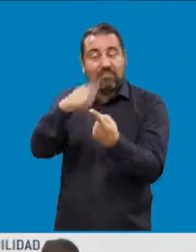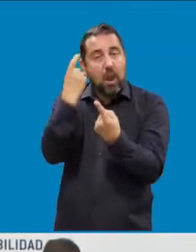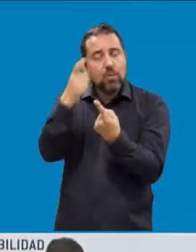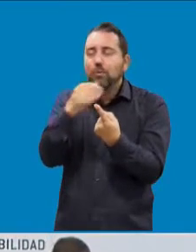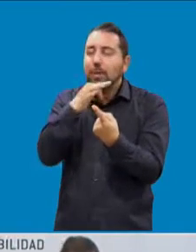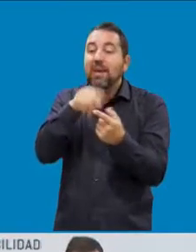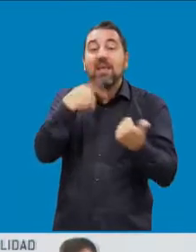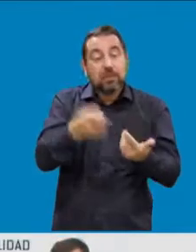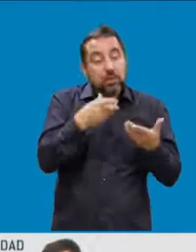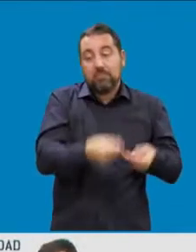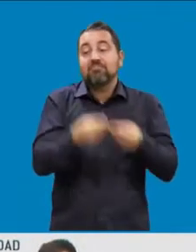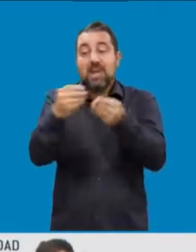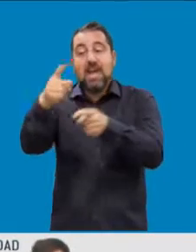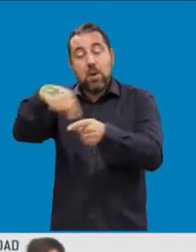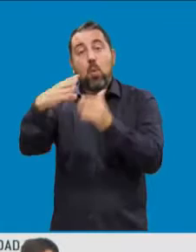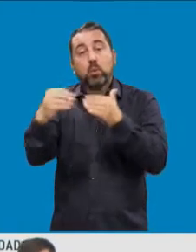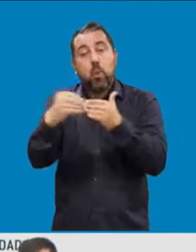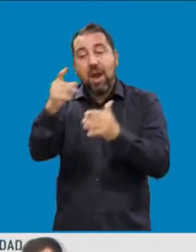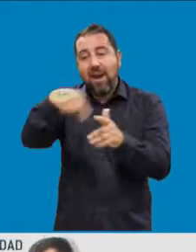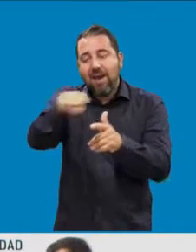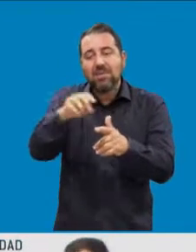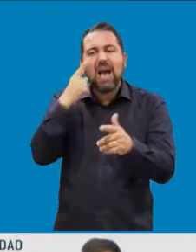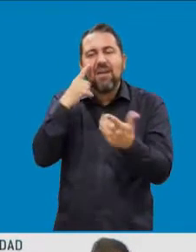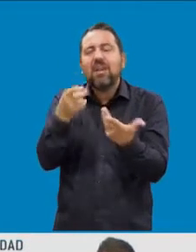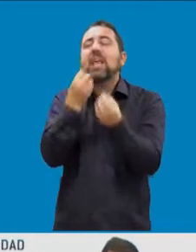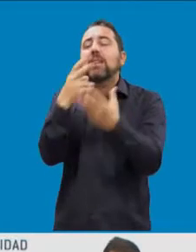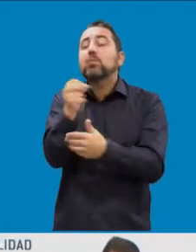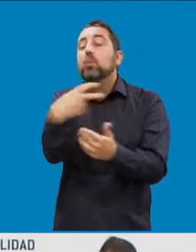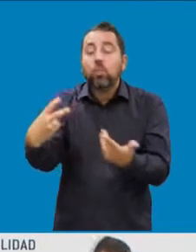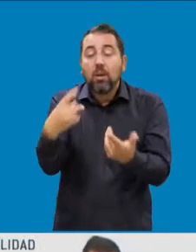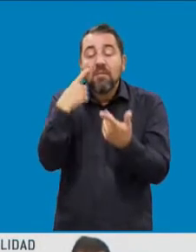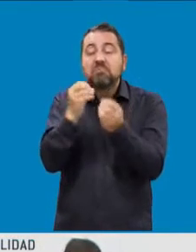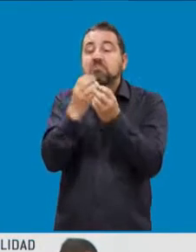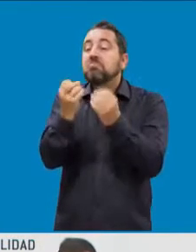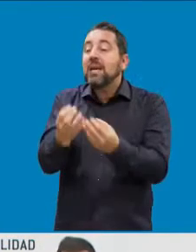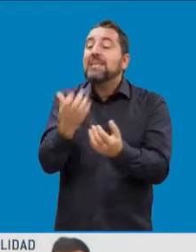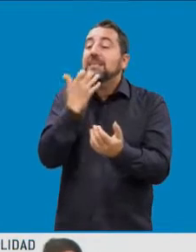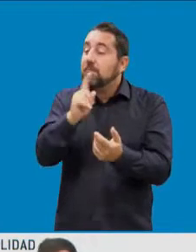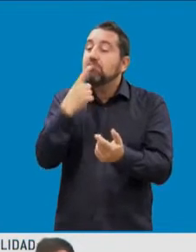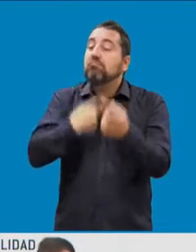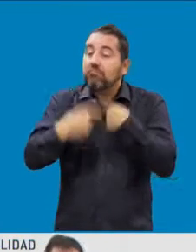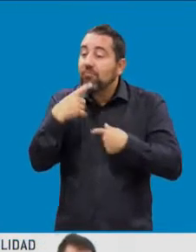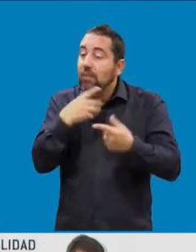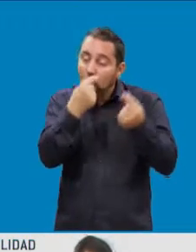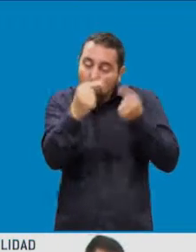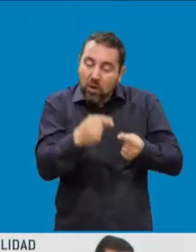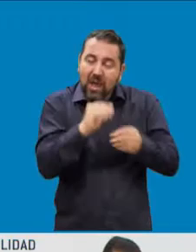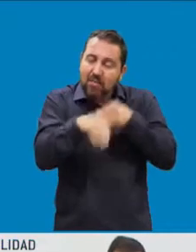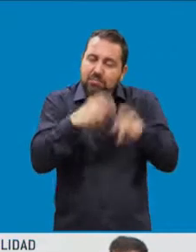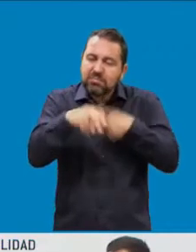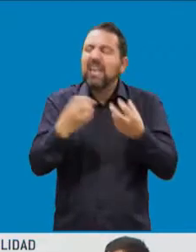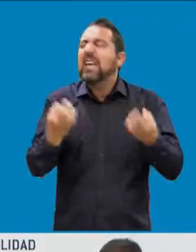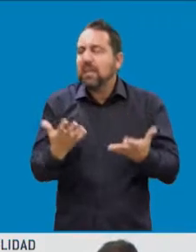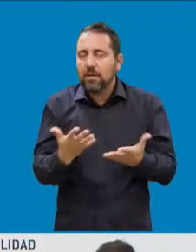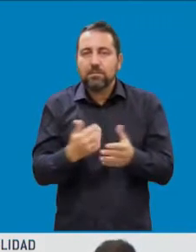con usuarios finales, y será ese un momento en el que habrá que pasárselo a los usuarios y ver qué tal es la solución y si es necesario realizar